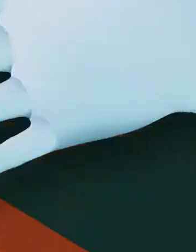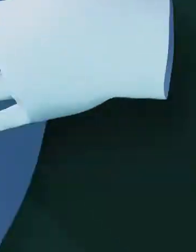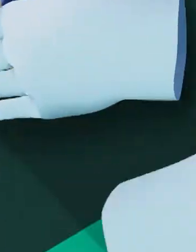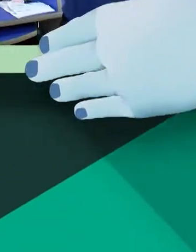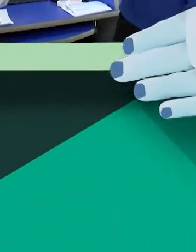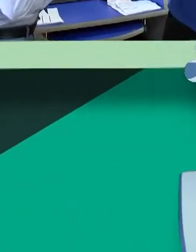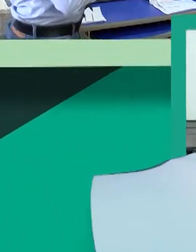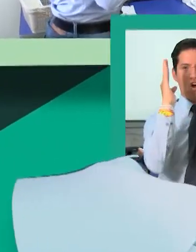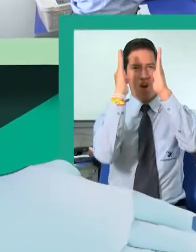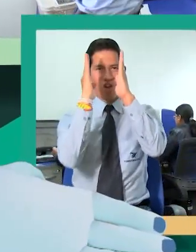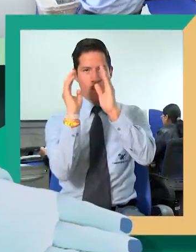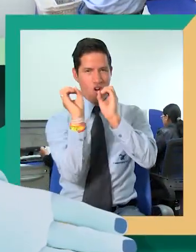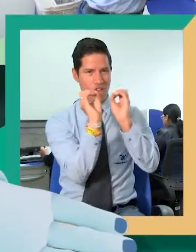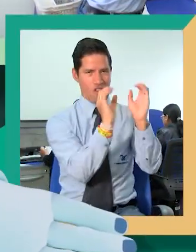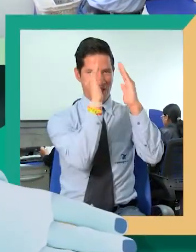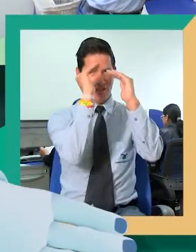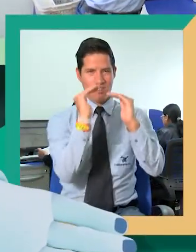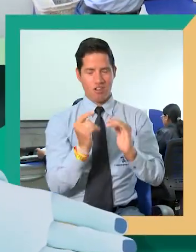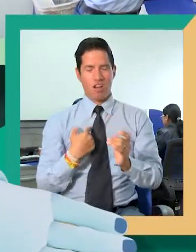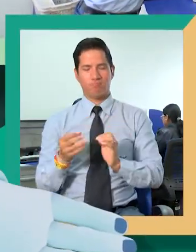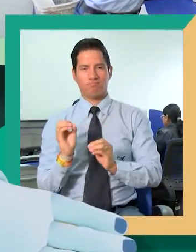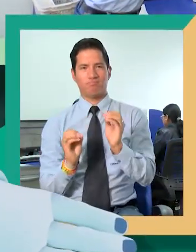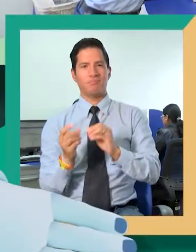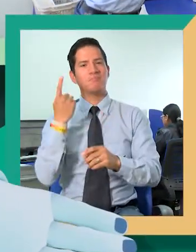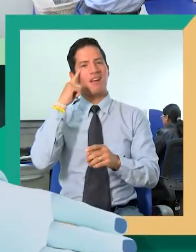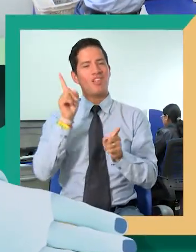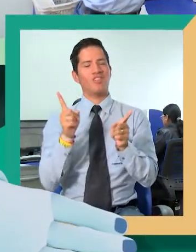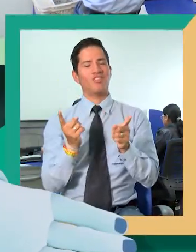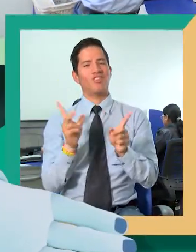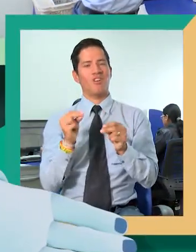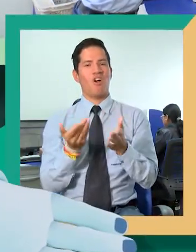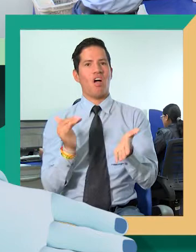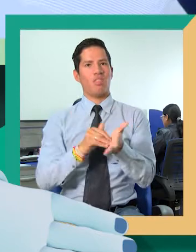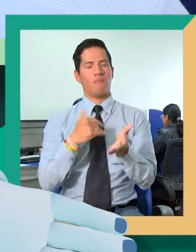Lo que hago es decirle que por favor me hable despacio.